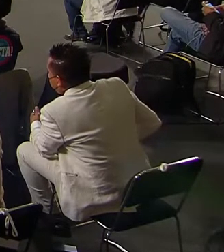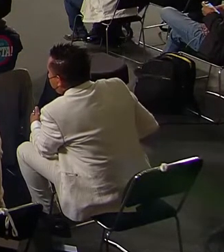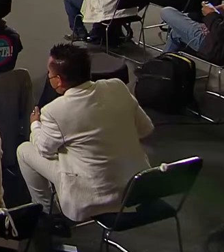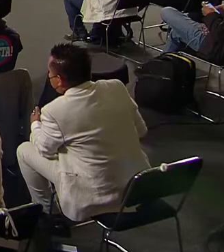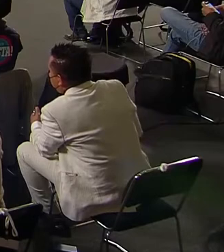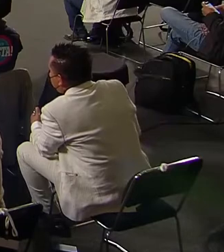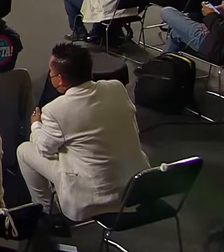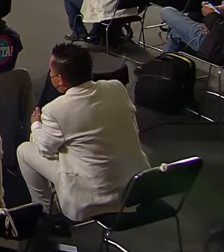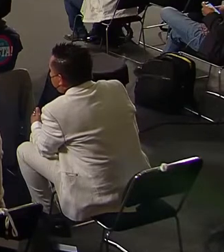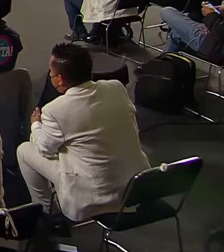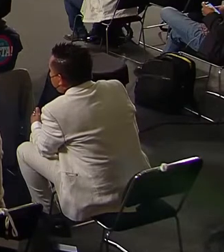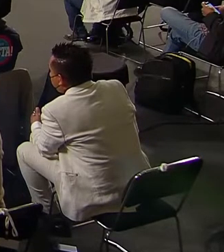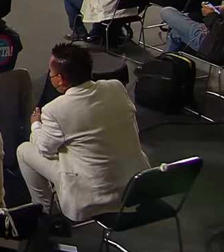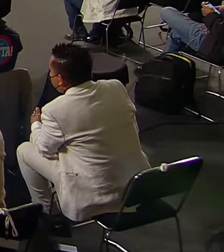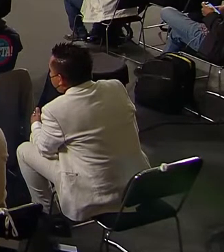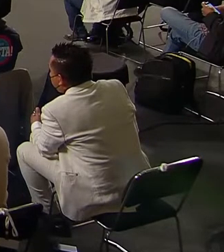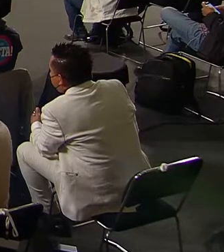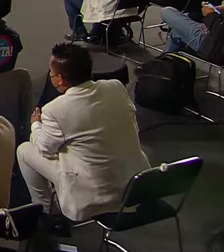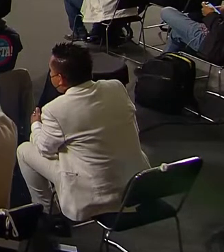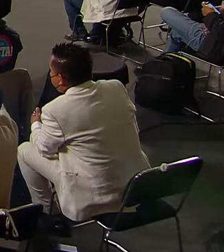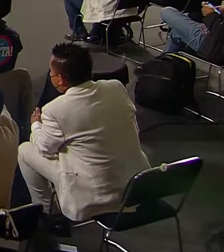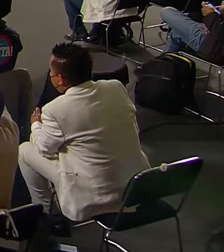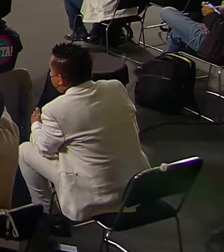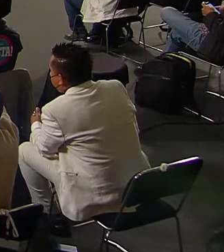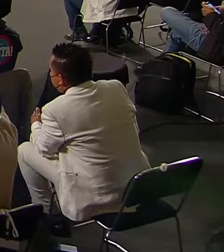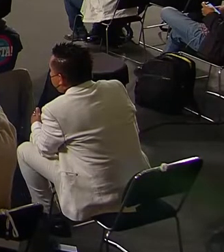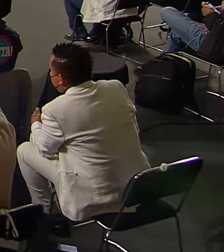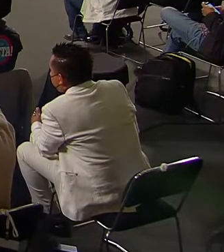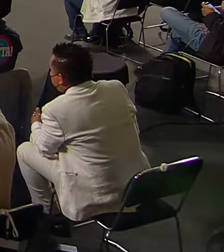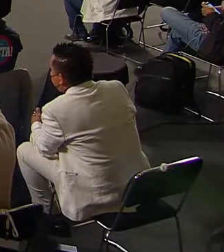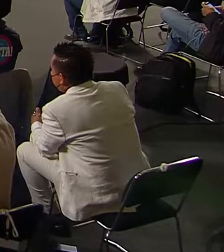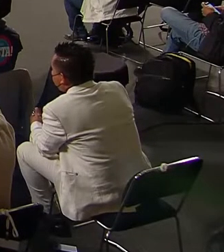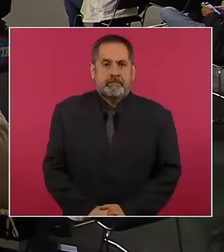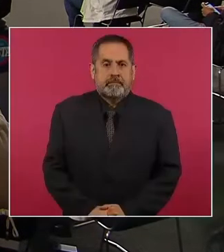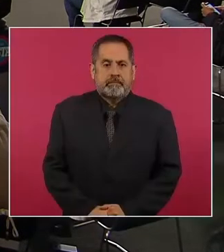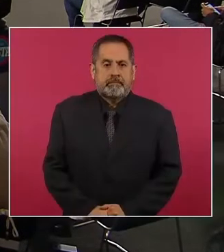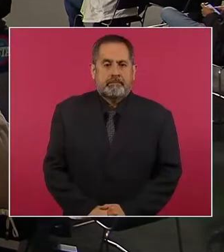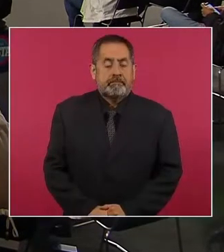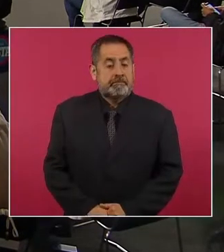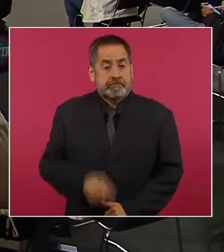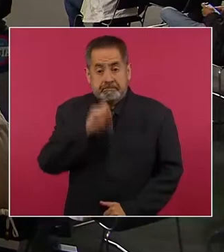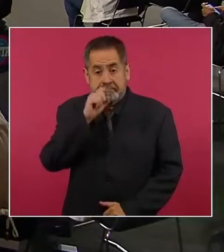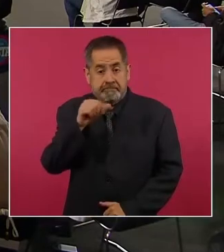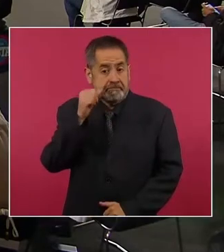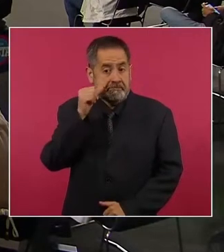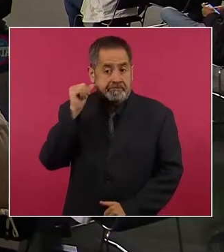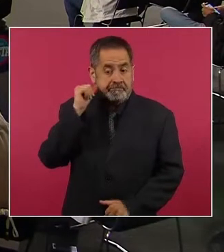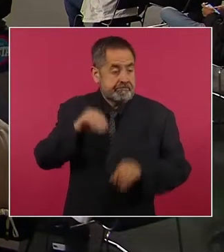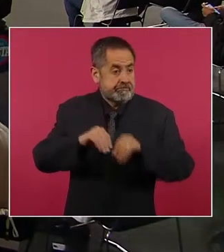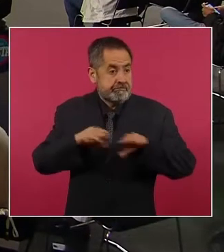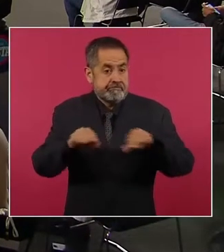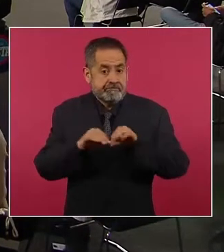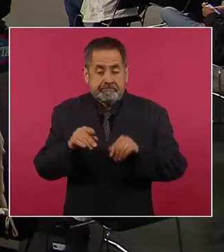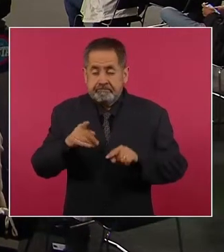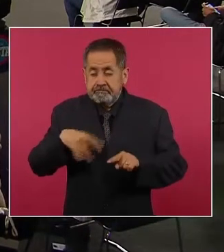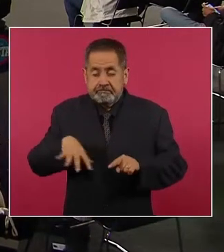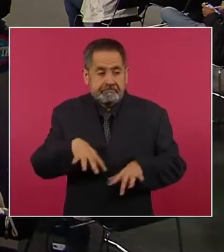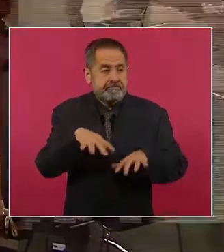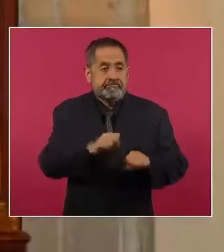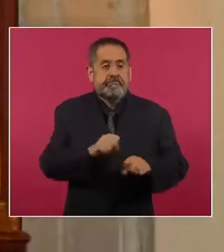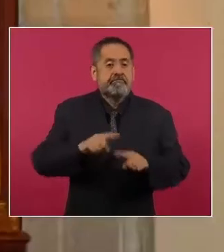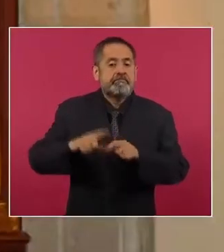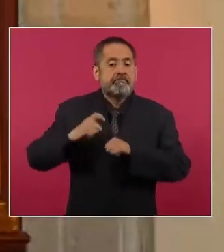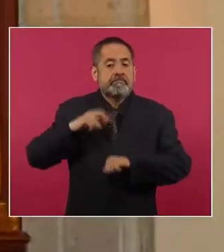un evento que tuvo una gran difusión durante el día de ayer, que fue una operación que llevó a cabo la